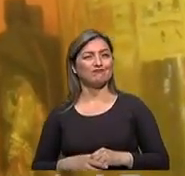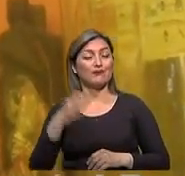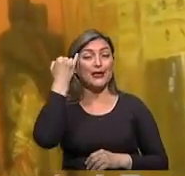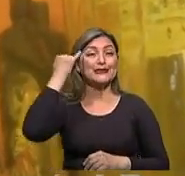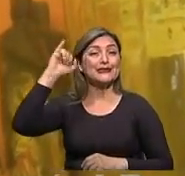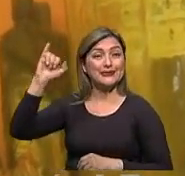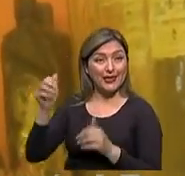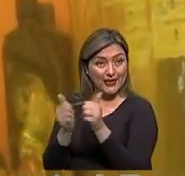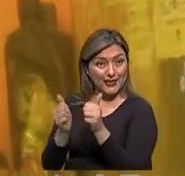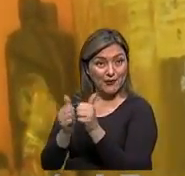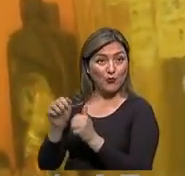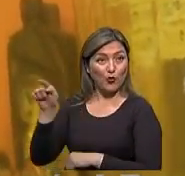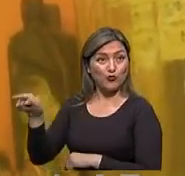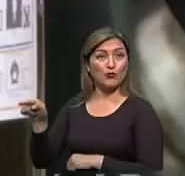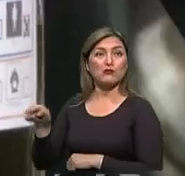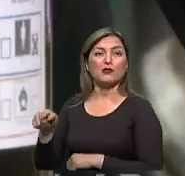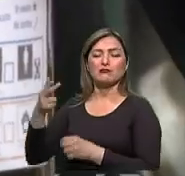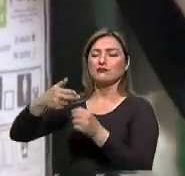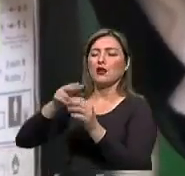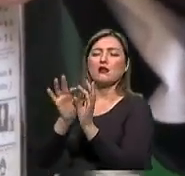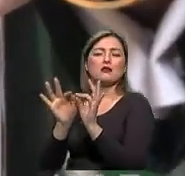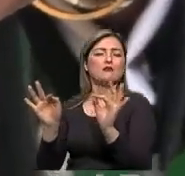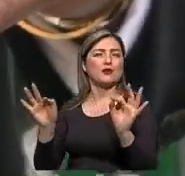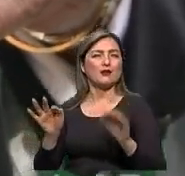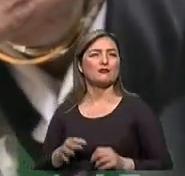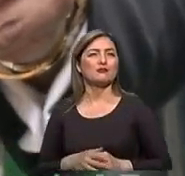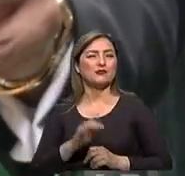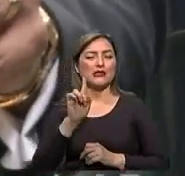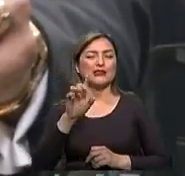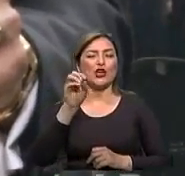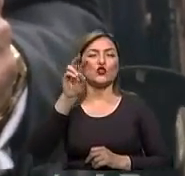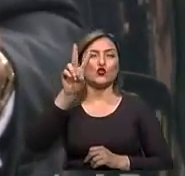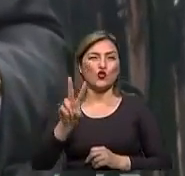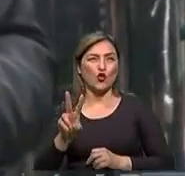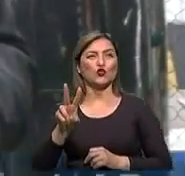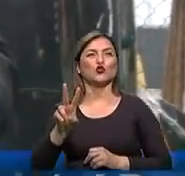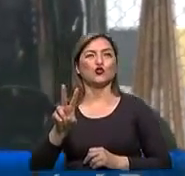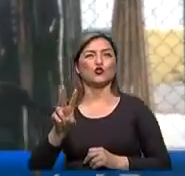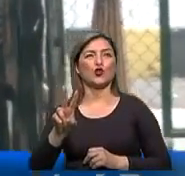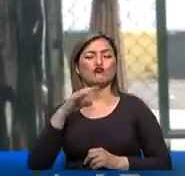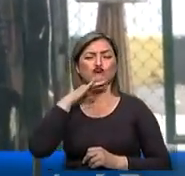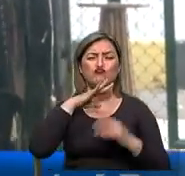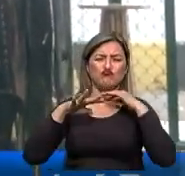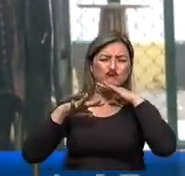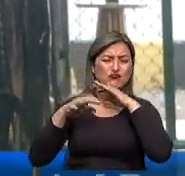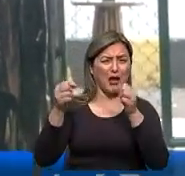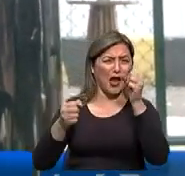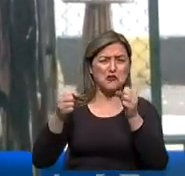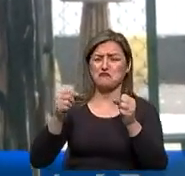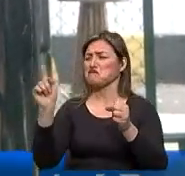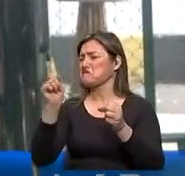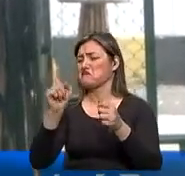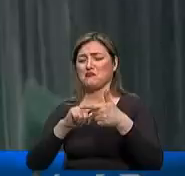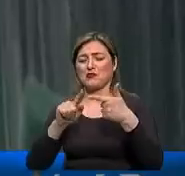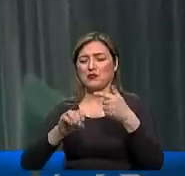máquina, esta gasolina es absolutamente limpia y contiene 102 octanos. No ensucia los inyectores, no produce